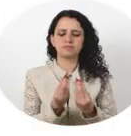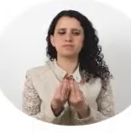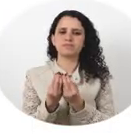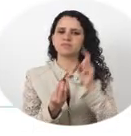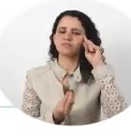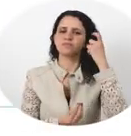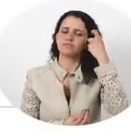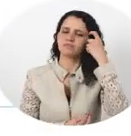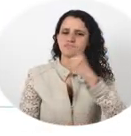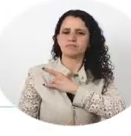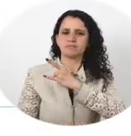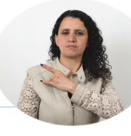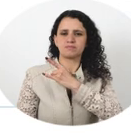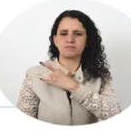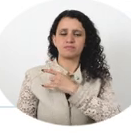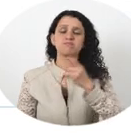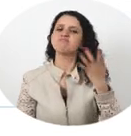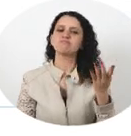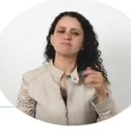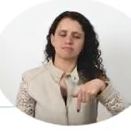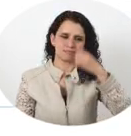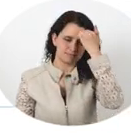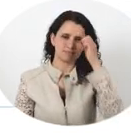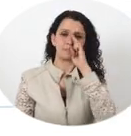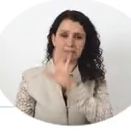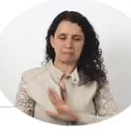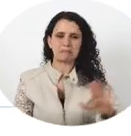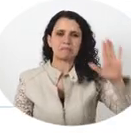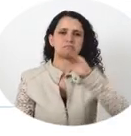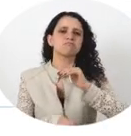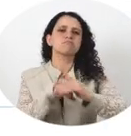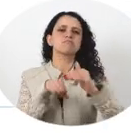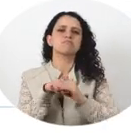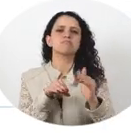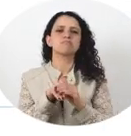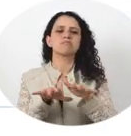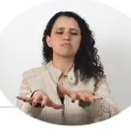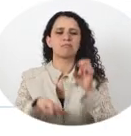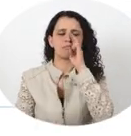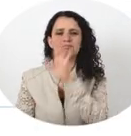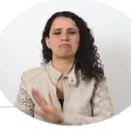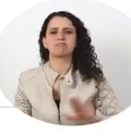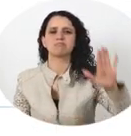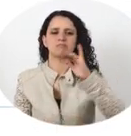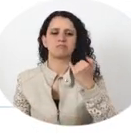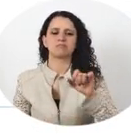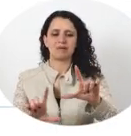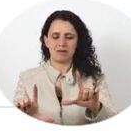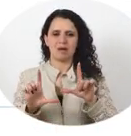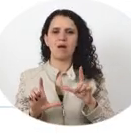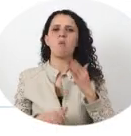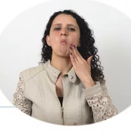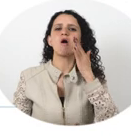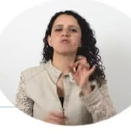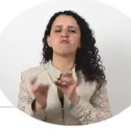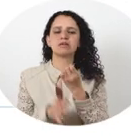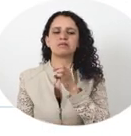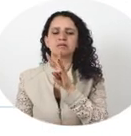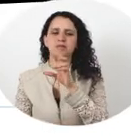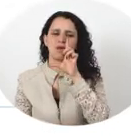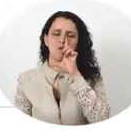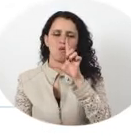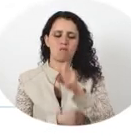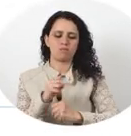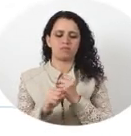El Gobierno Universitario de la Universidad Pedagógica Nacional invita a la Asamblea Nacional de Egresados que se llevará a cabo el 13 de julio de